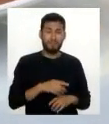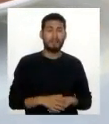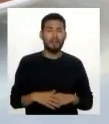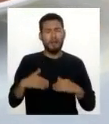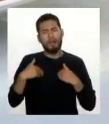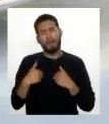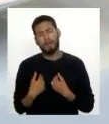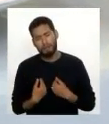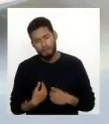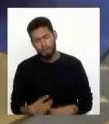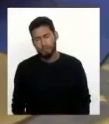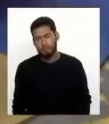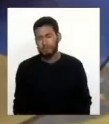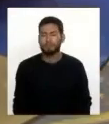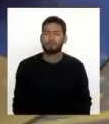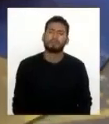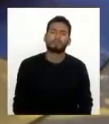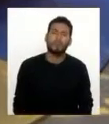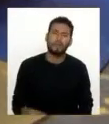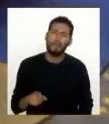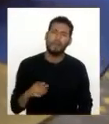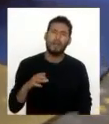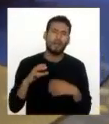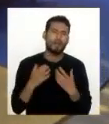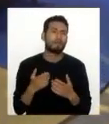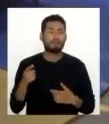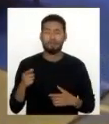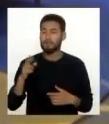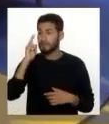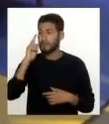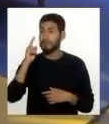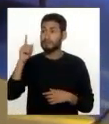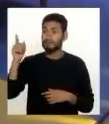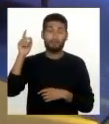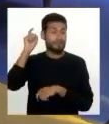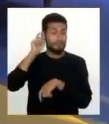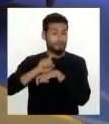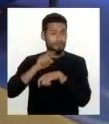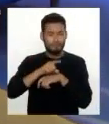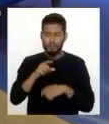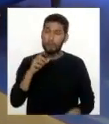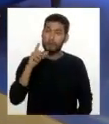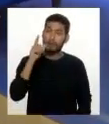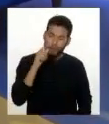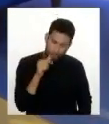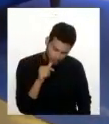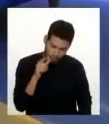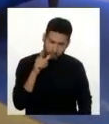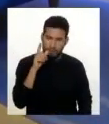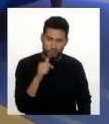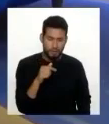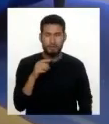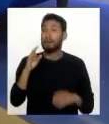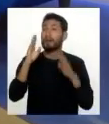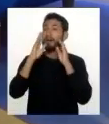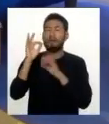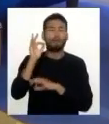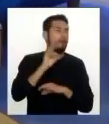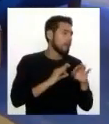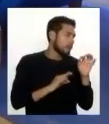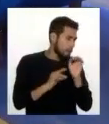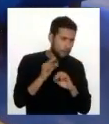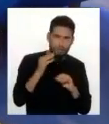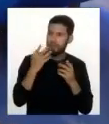muy cansado, que quizás en clase ya el profesor está refiriendo que se queda dormido, no presta atención, como que